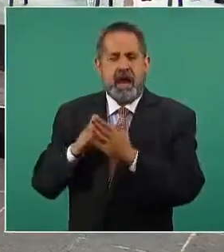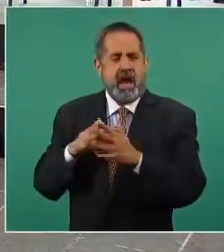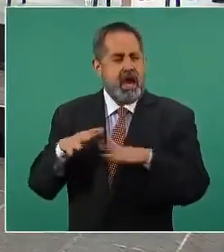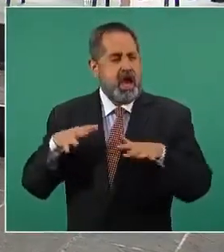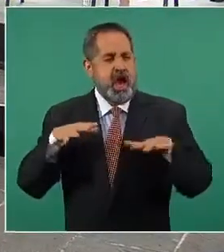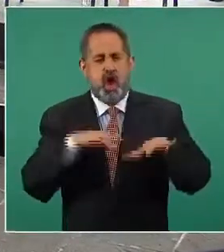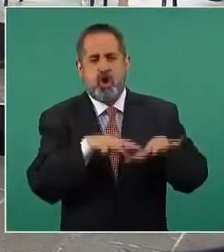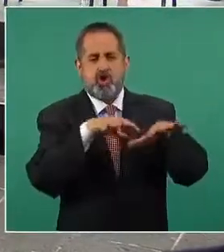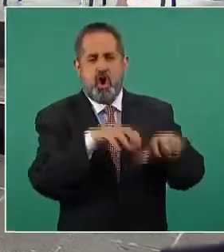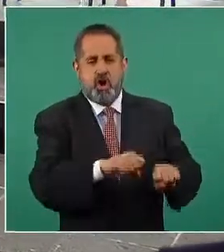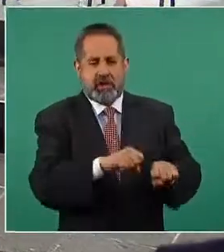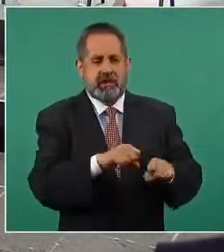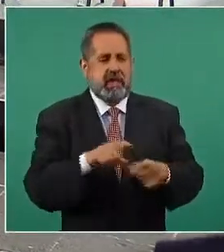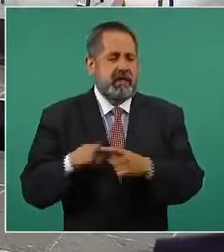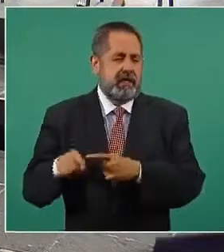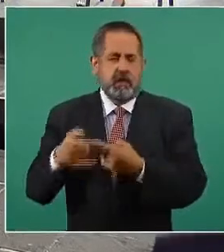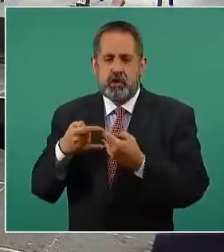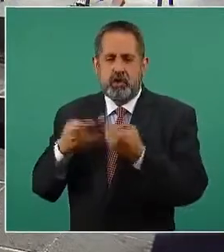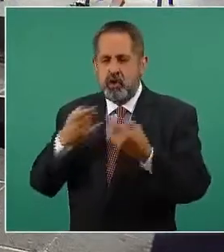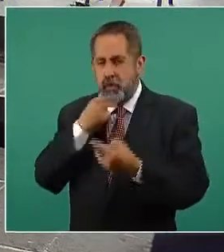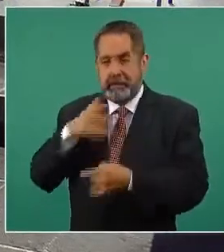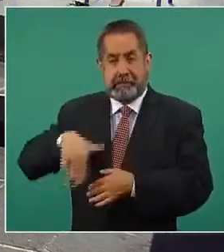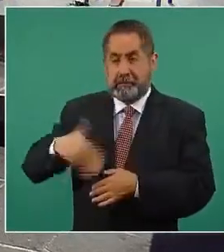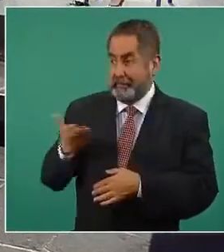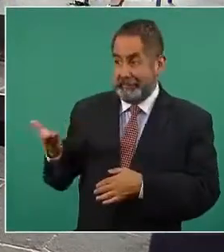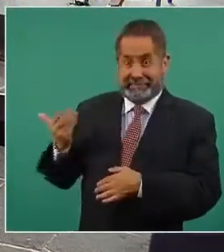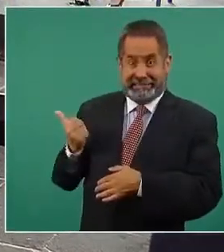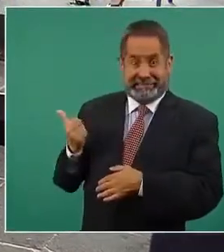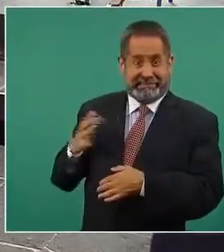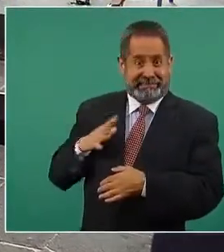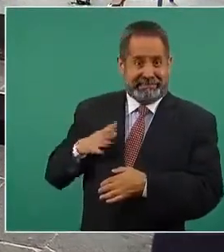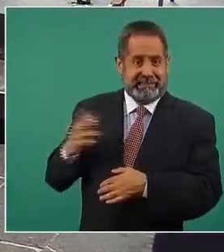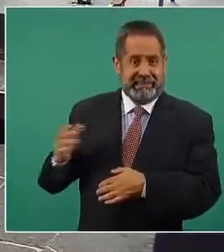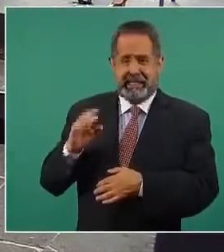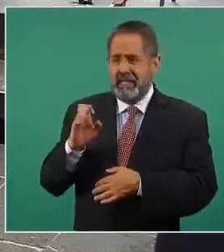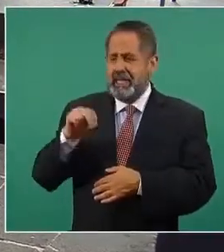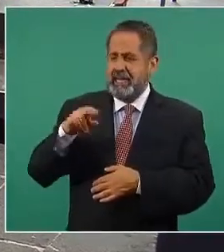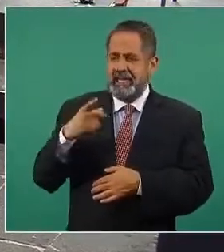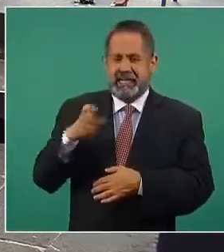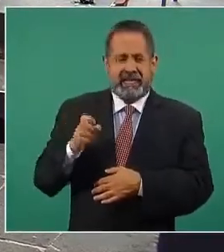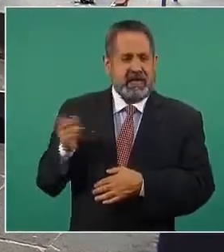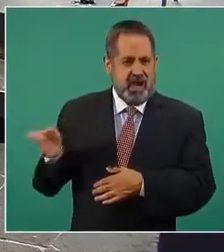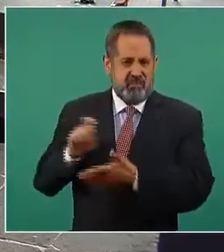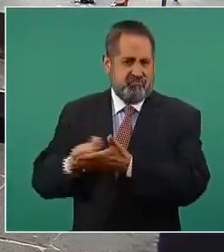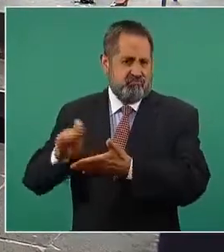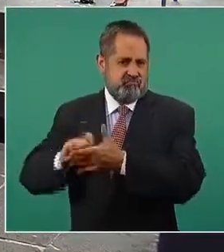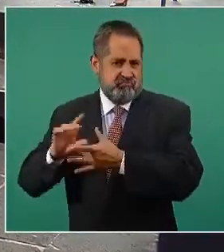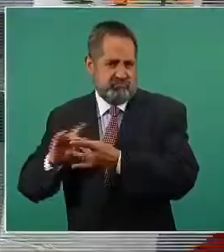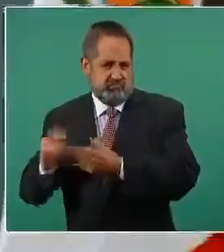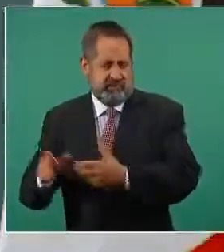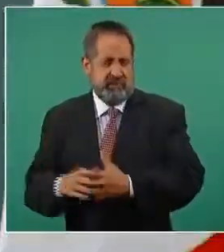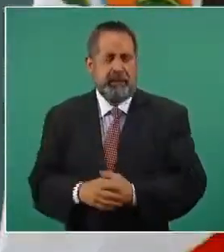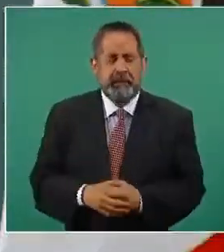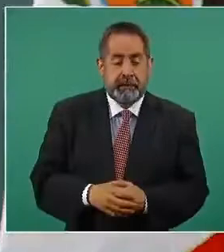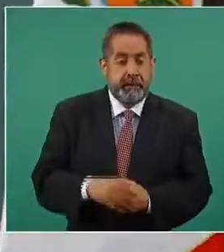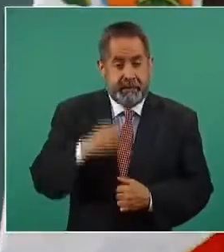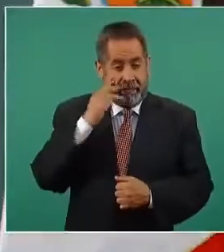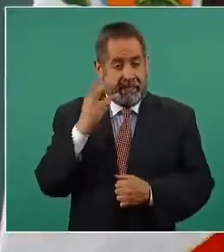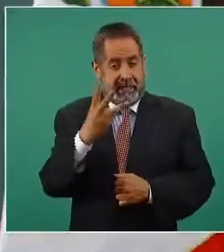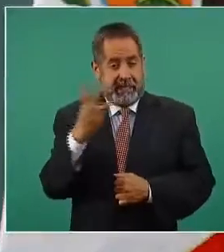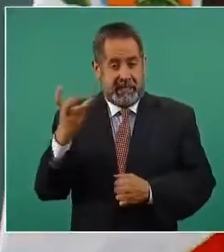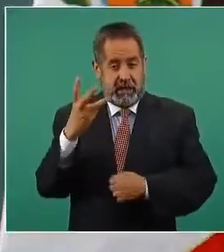Conquista, el historiador aquí presente, Enrique Sem. En 3